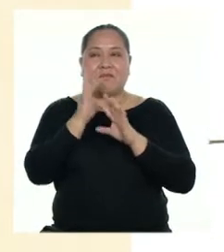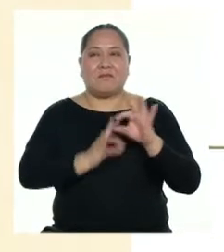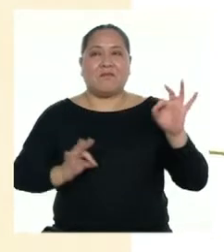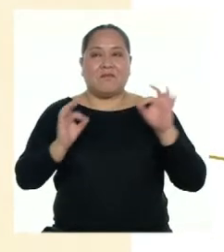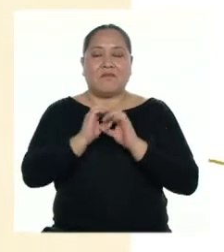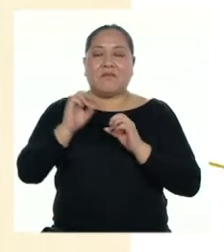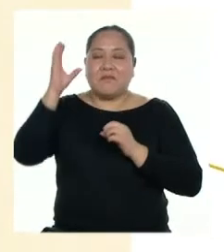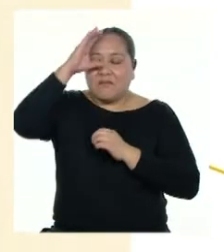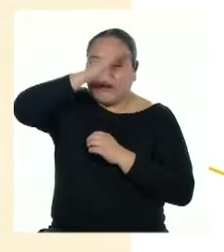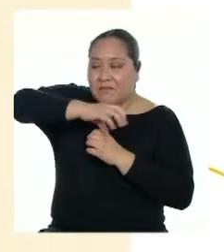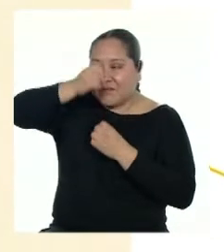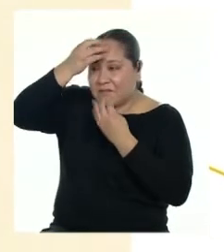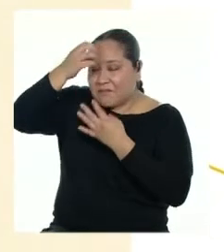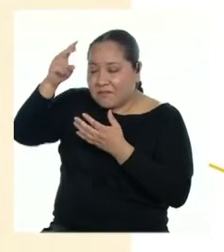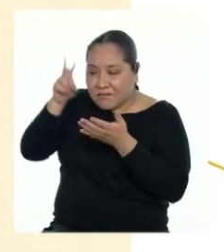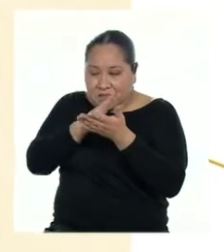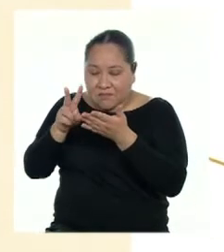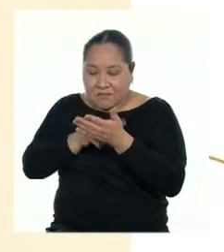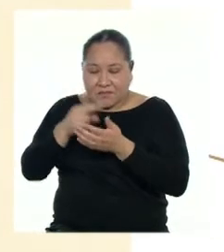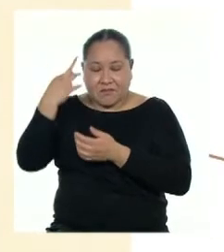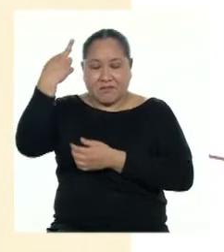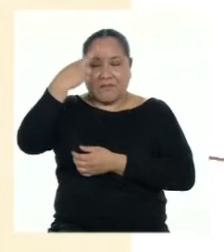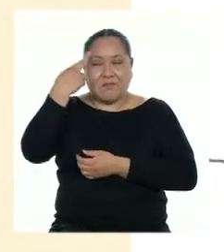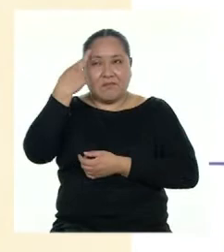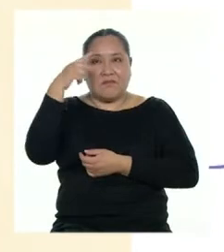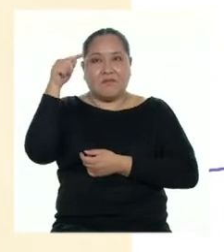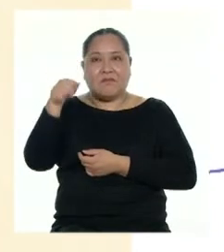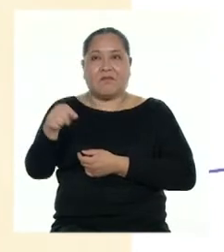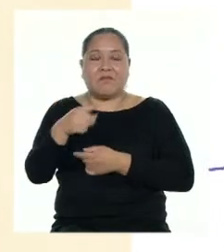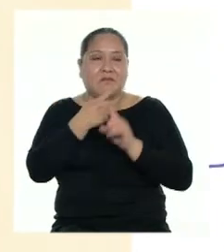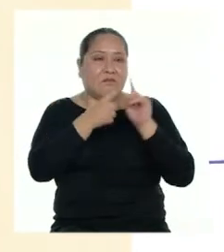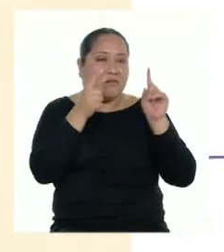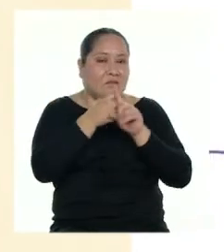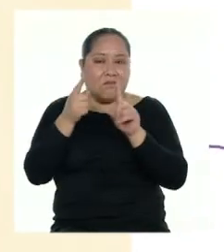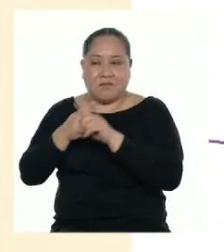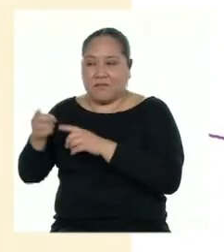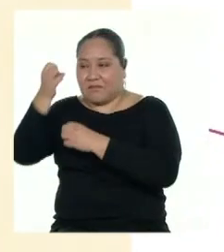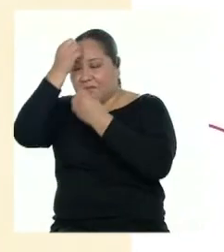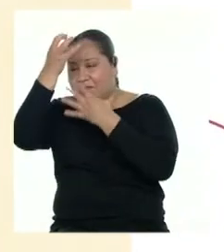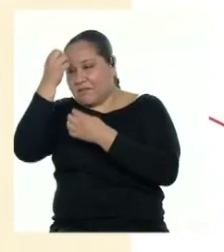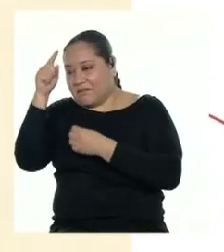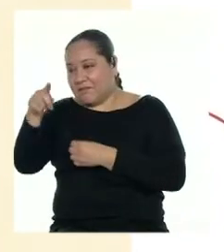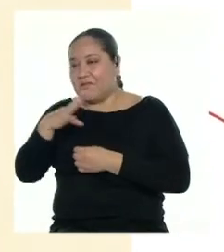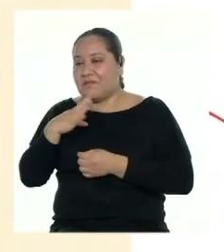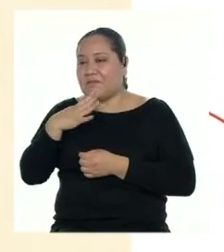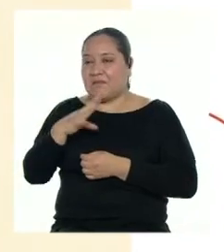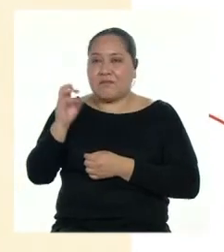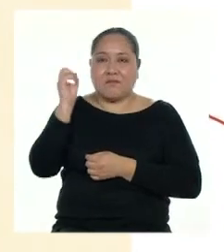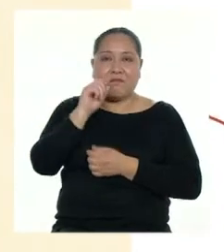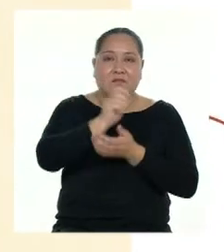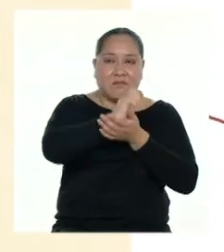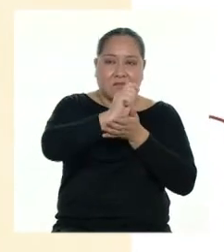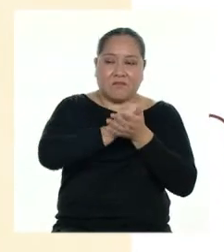fue informarnos, leer, reflexionar a partir de diversas fuentes de información oral y escrita.